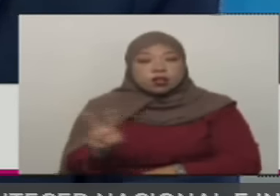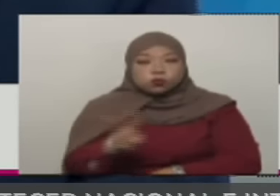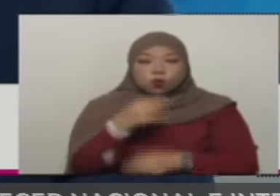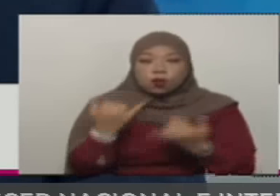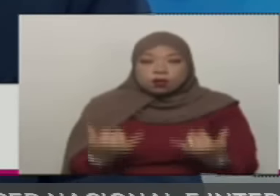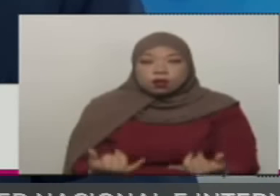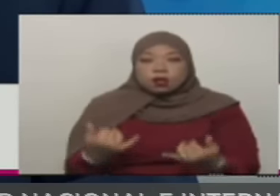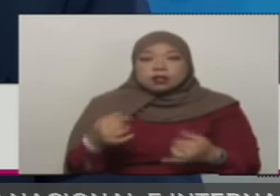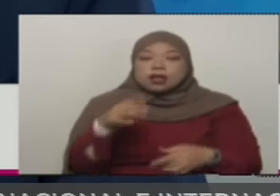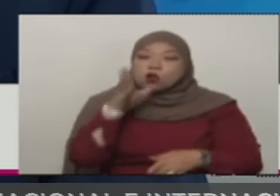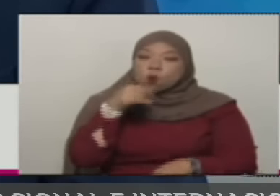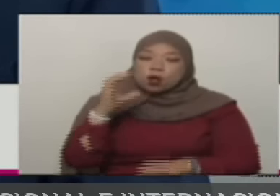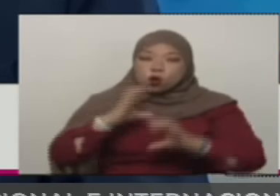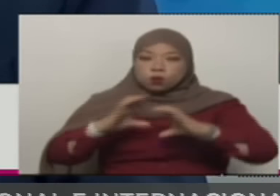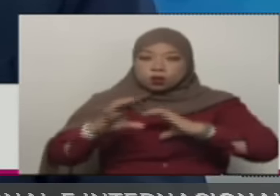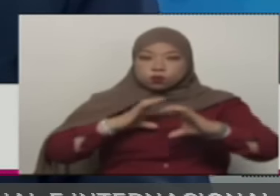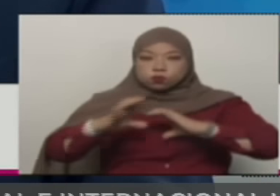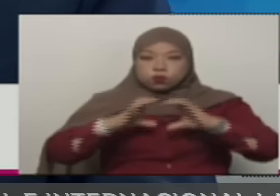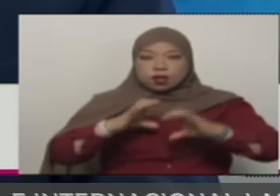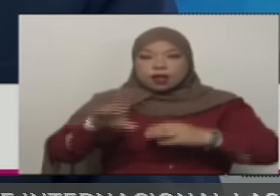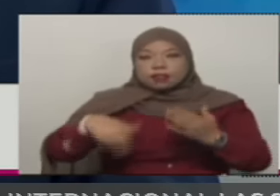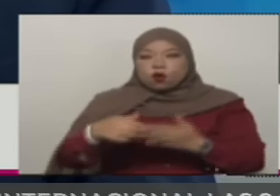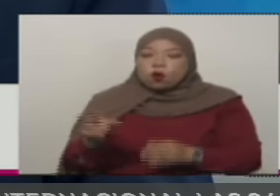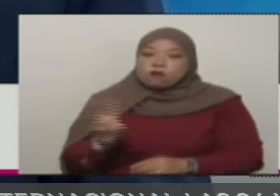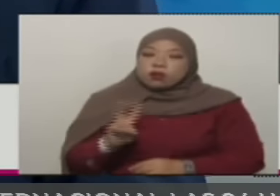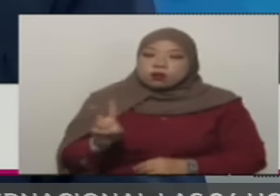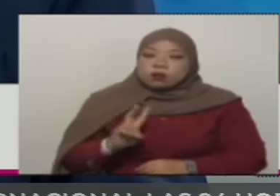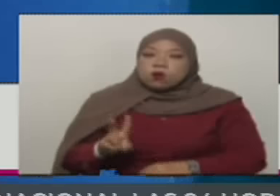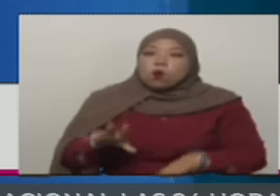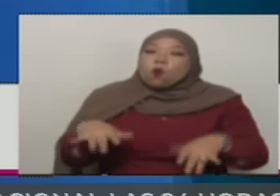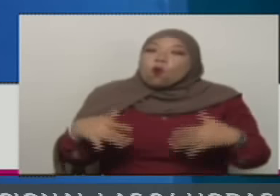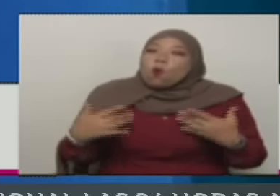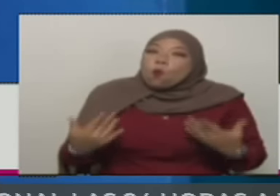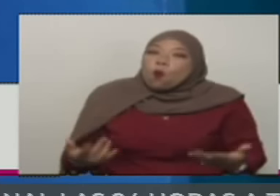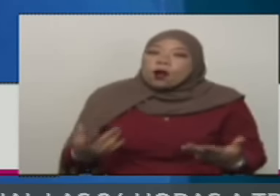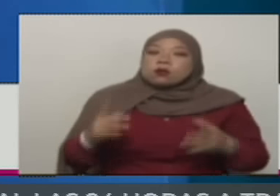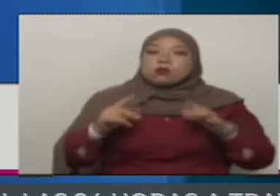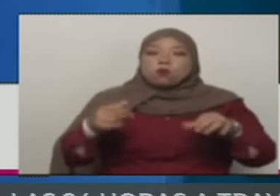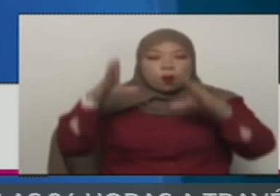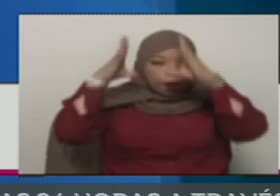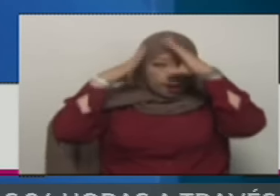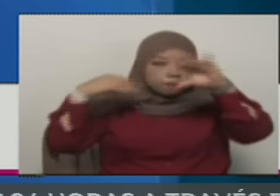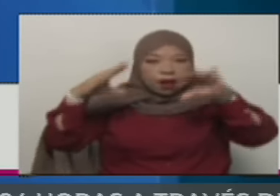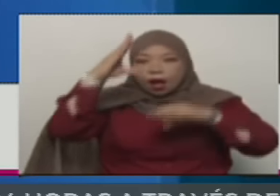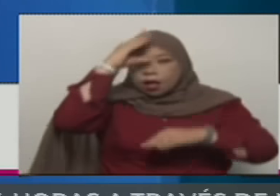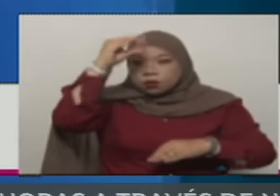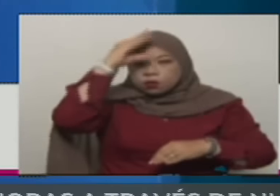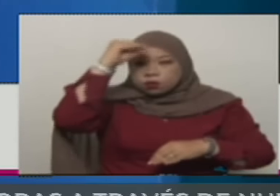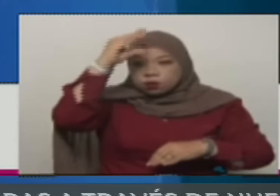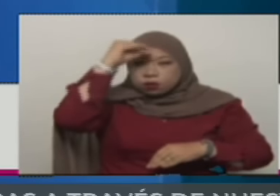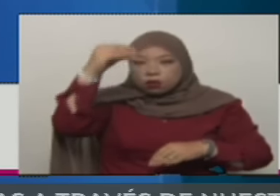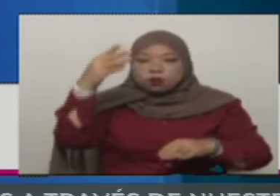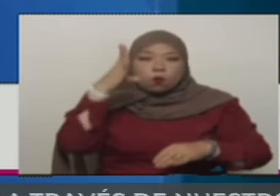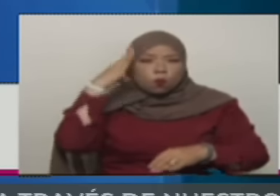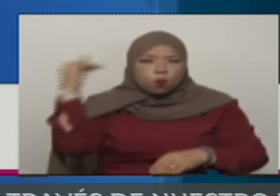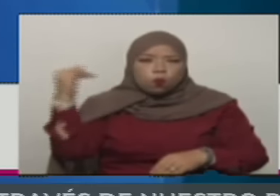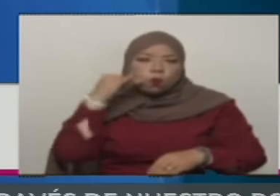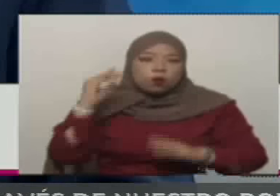sin comunicarlo al Estado-Nación venezolana. ¿Cuándo entra el embajador González Urrutia a la embajada de los Países